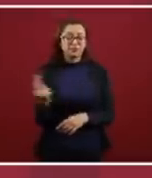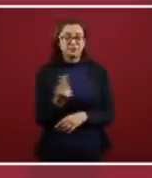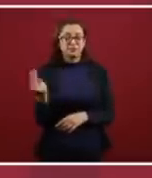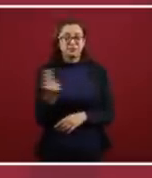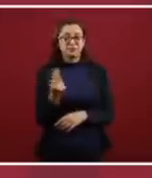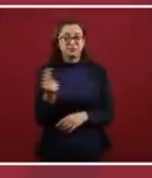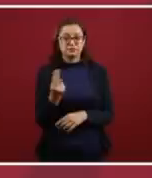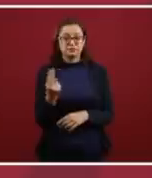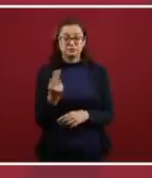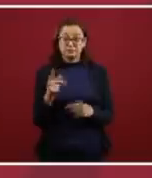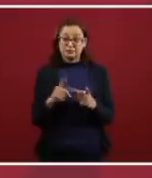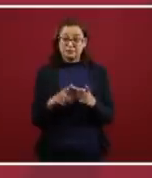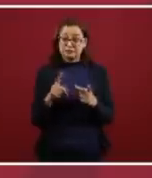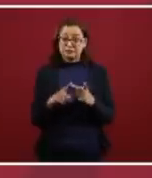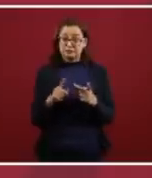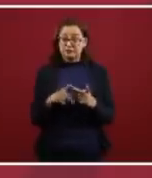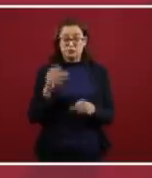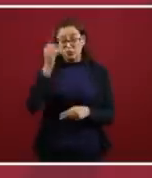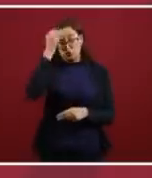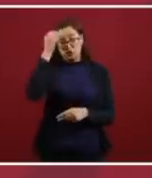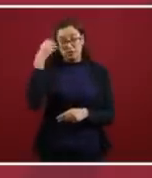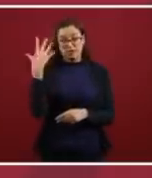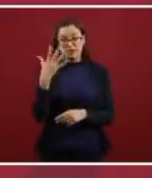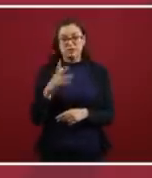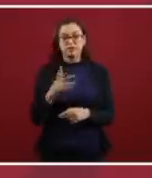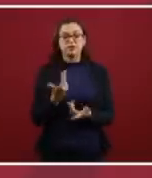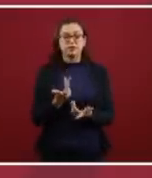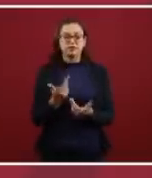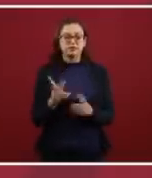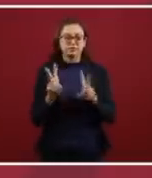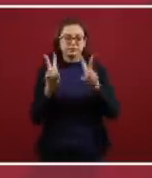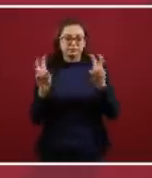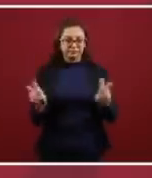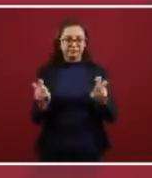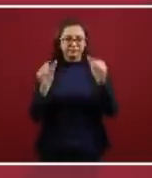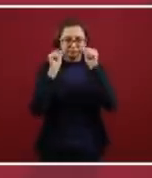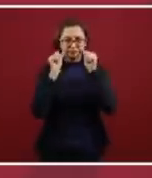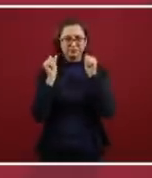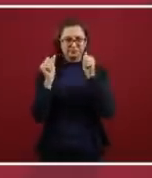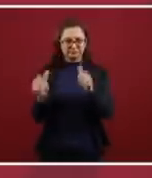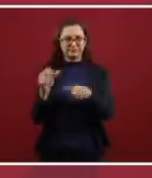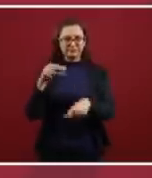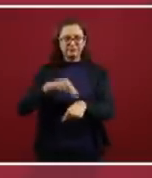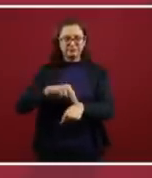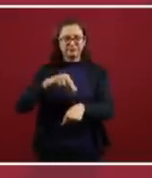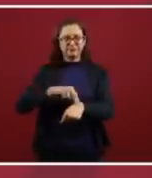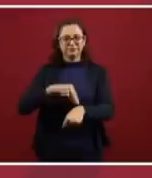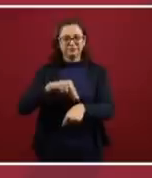no lo debemos de olvidar, es la atención médica. la